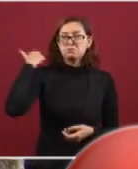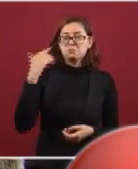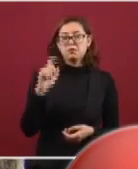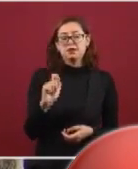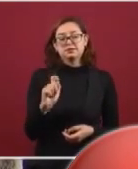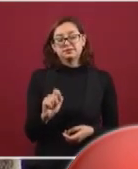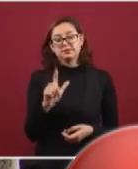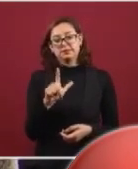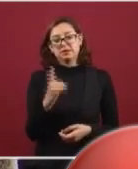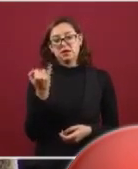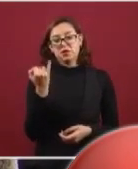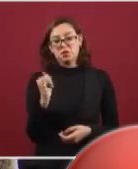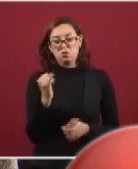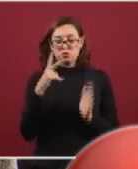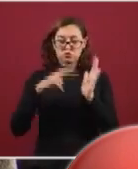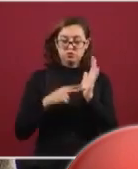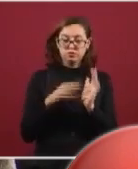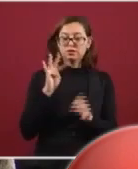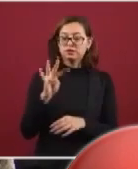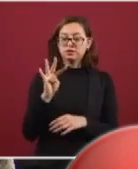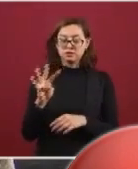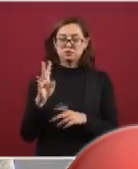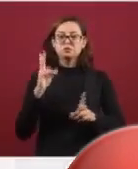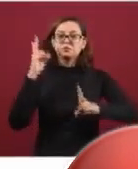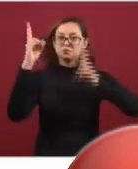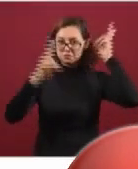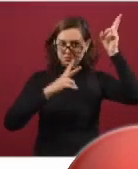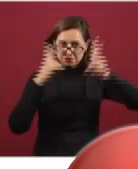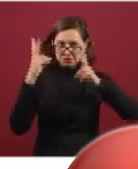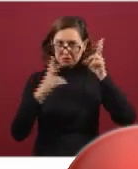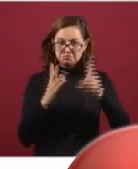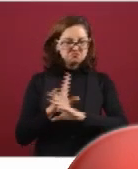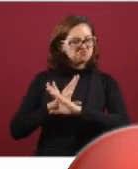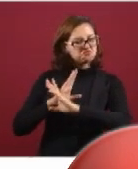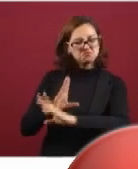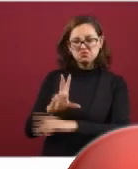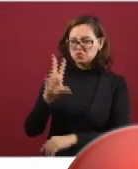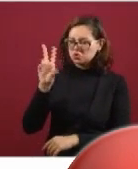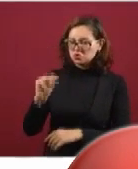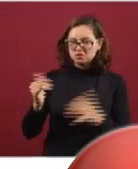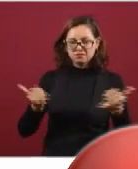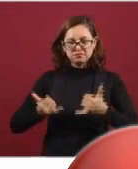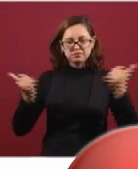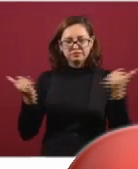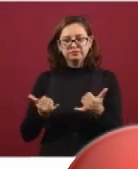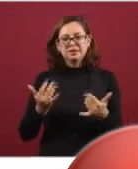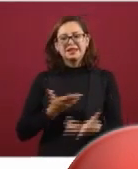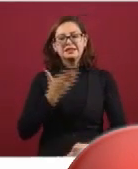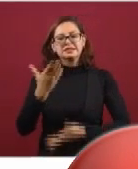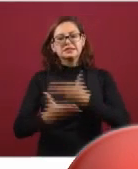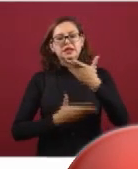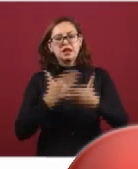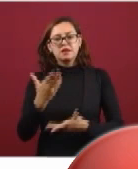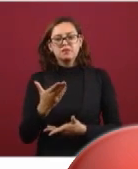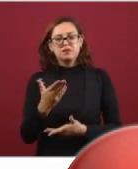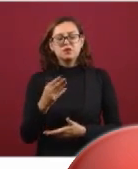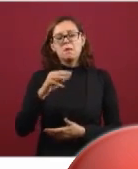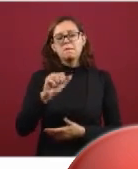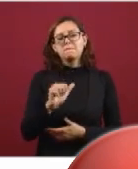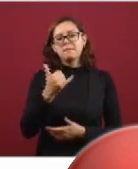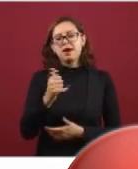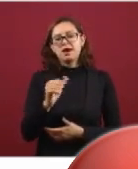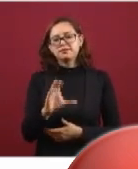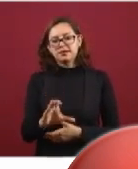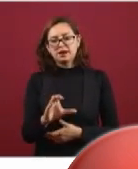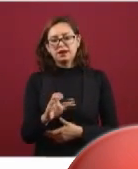27 de junio del 2019, no se dejaron verificar, es la Servicios Ecológicos del Mayab,